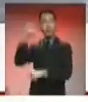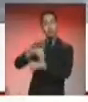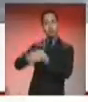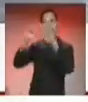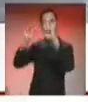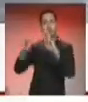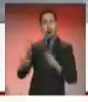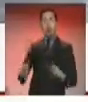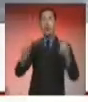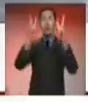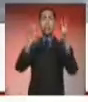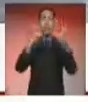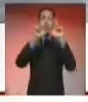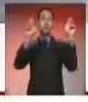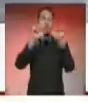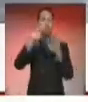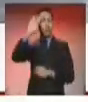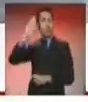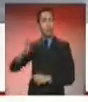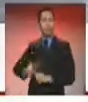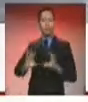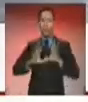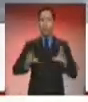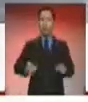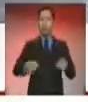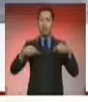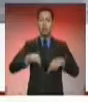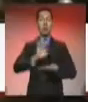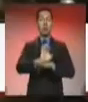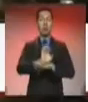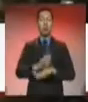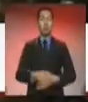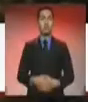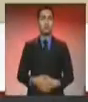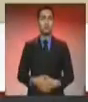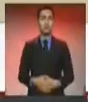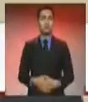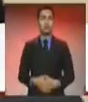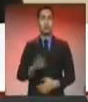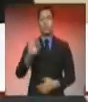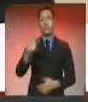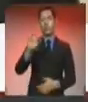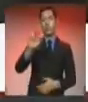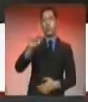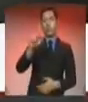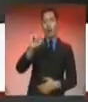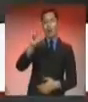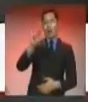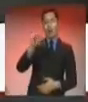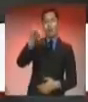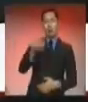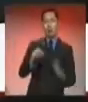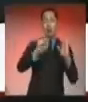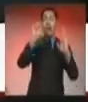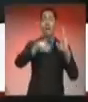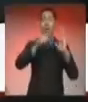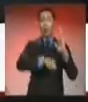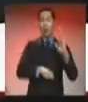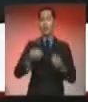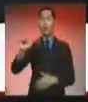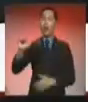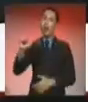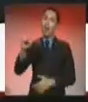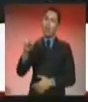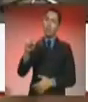caso de corrupción de la empresa Odebrecht en Ecuador. Franklin Arévalo, abogado defensor de Alexei Mosquera, dice que